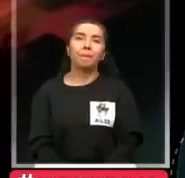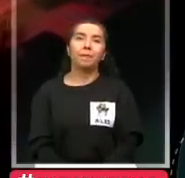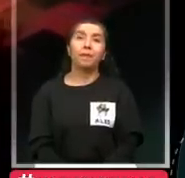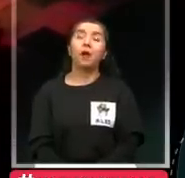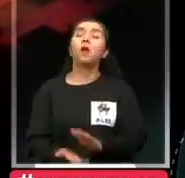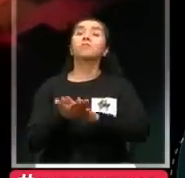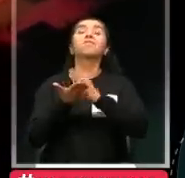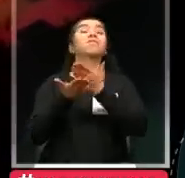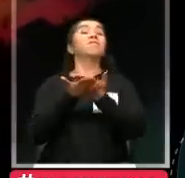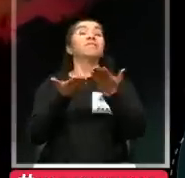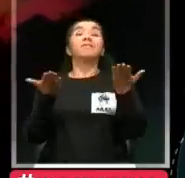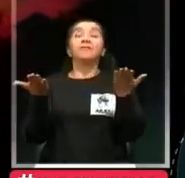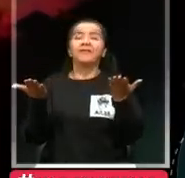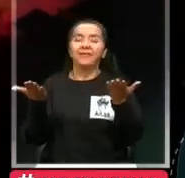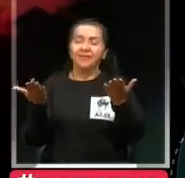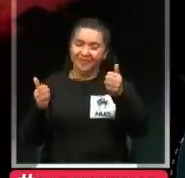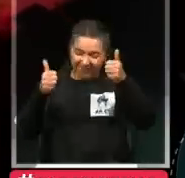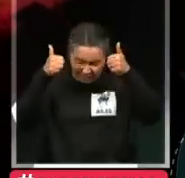¿Cómo les va?